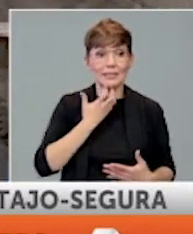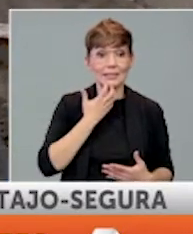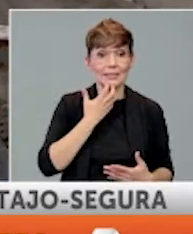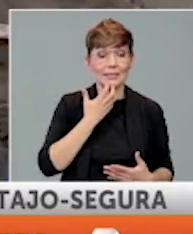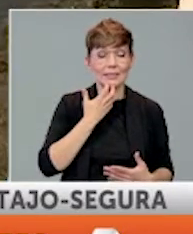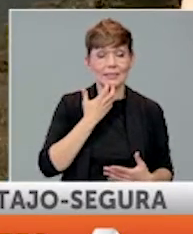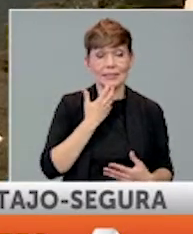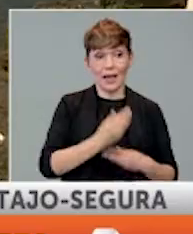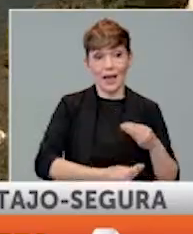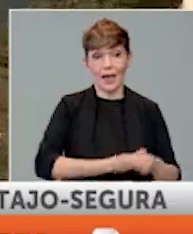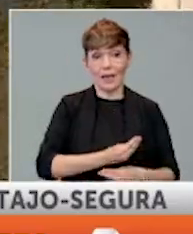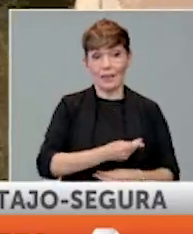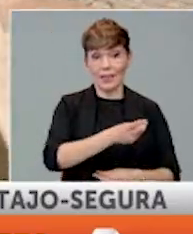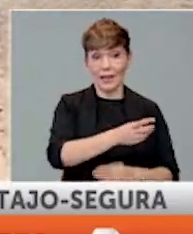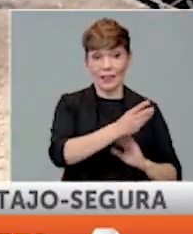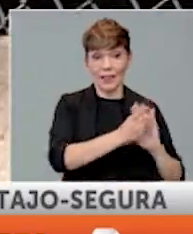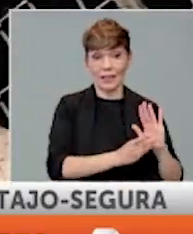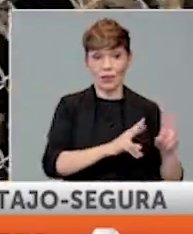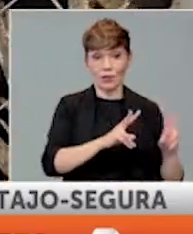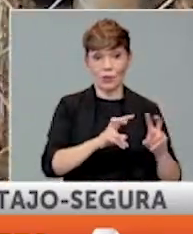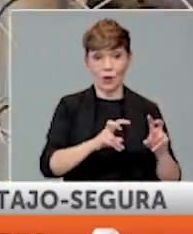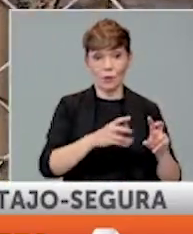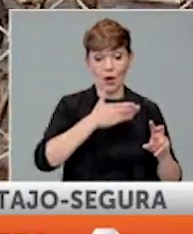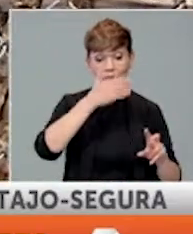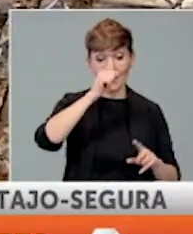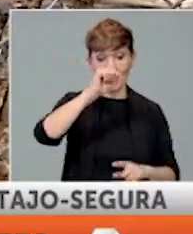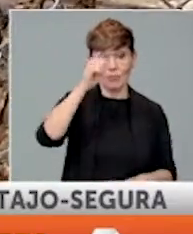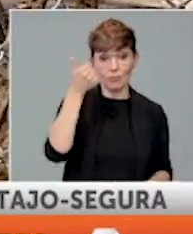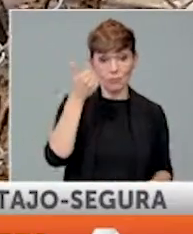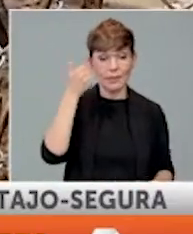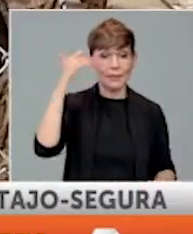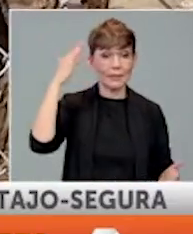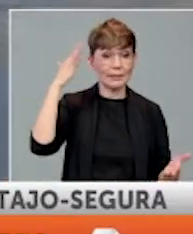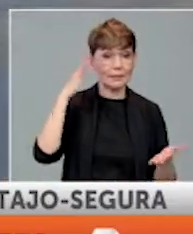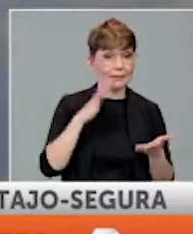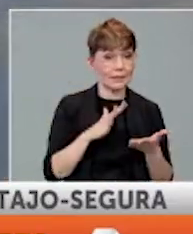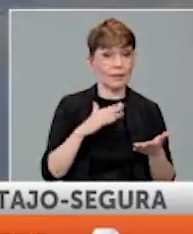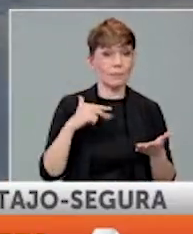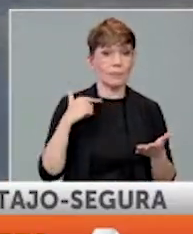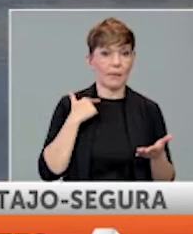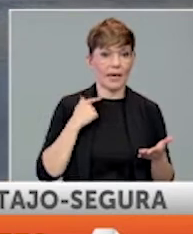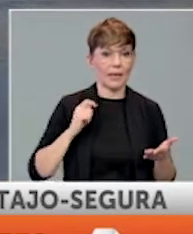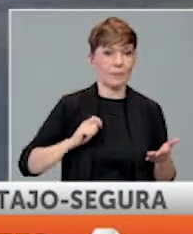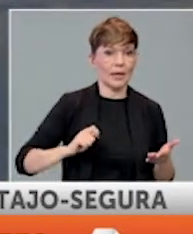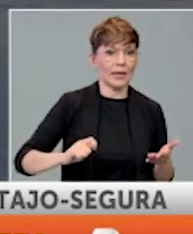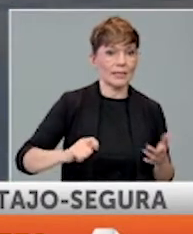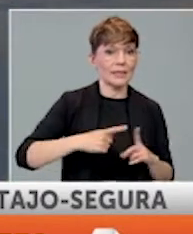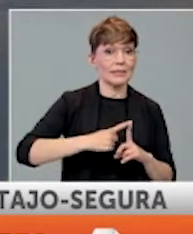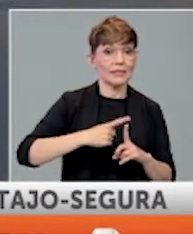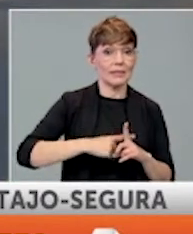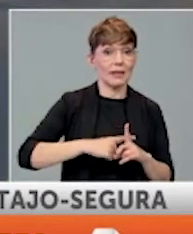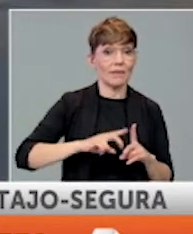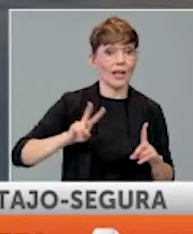aprobara este Real Decreto este mes de abril, pues evidentemente los próximos meses que estaremos en nivel 2 ya